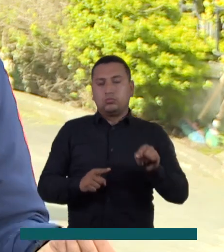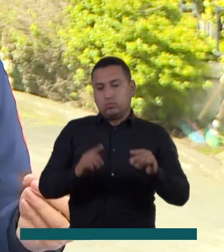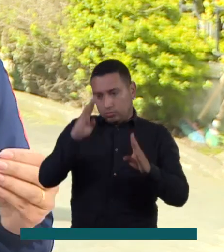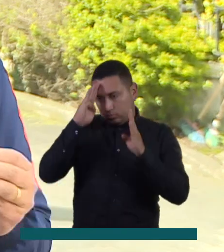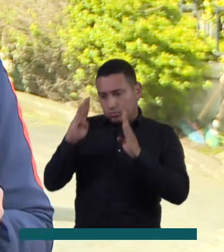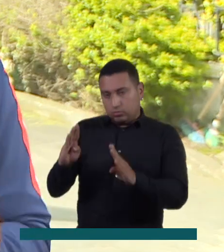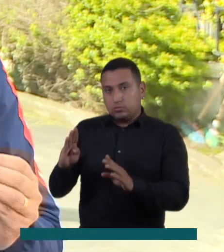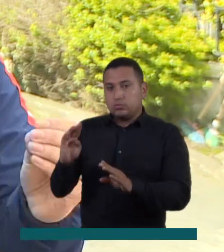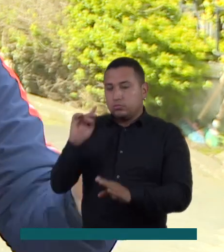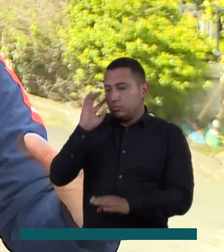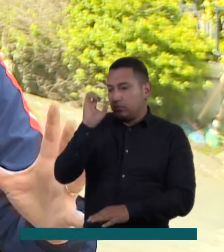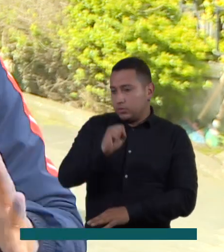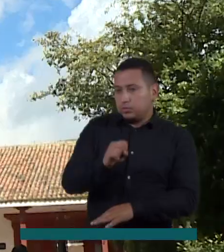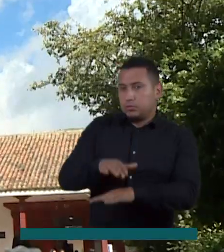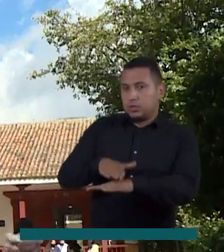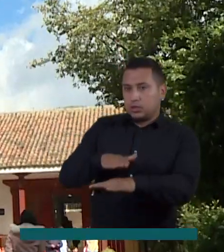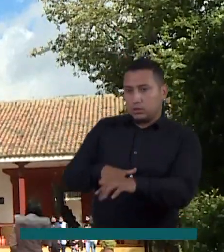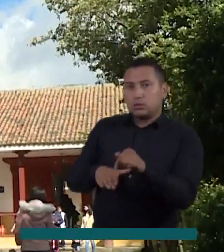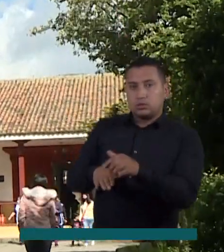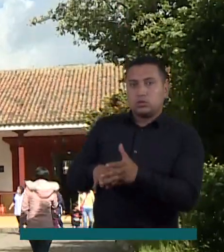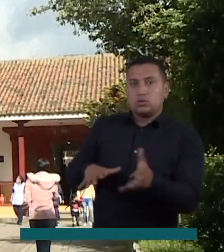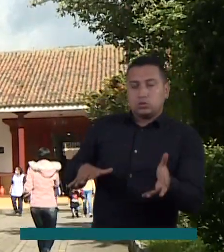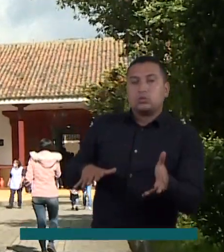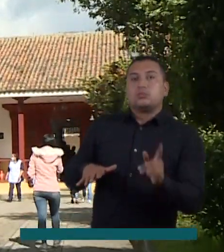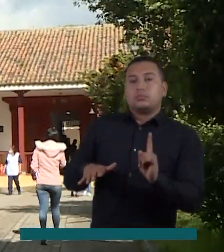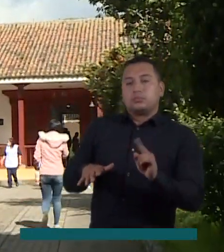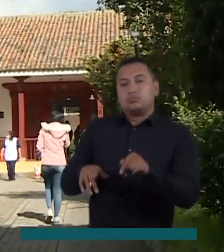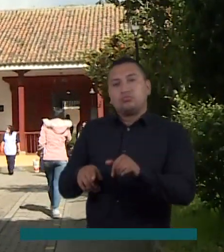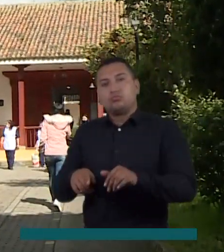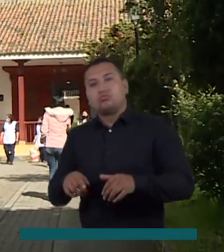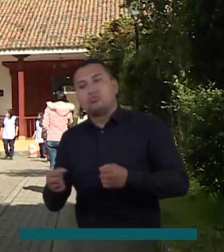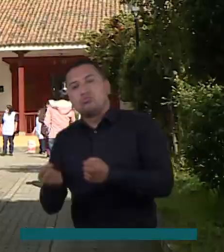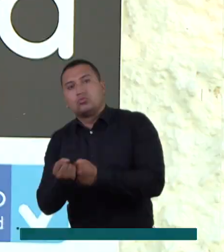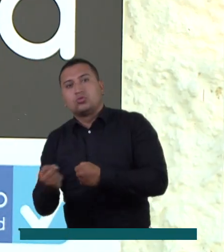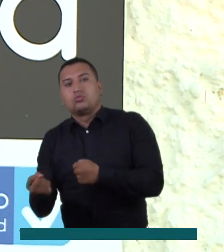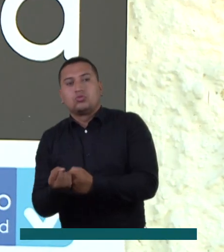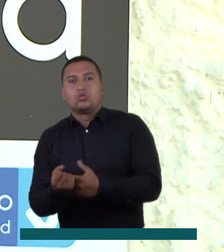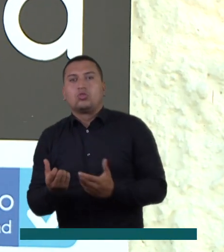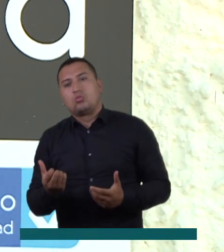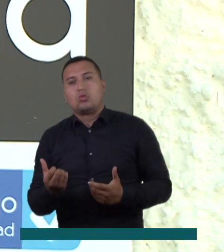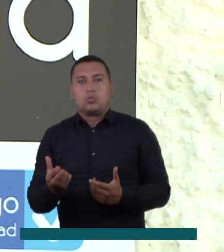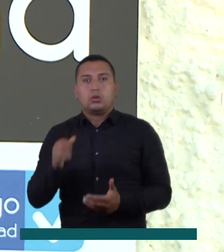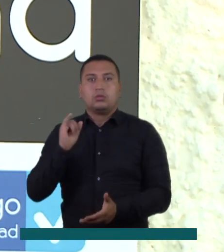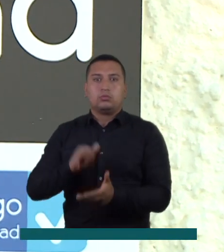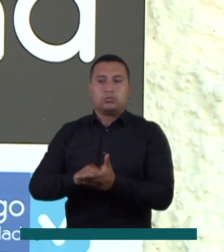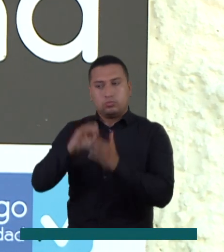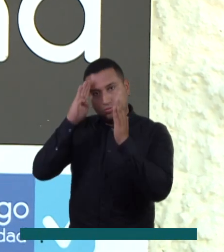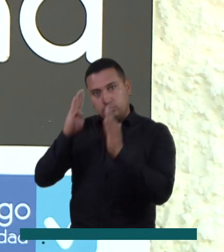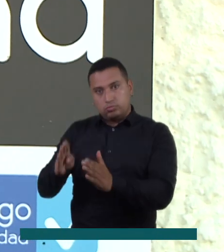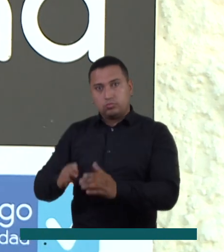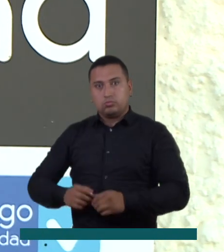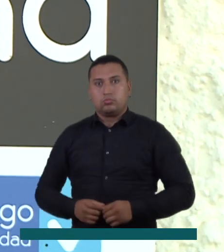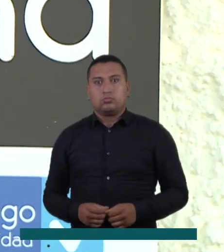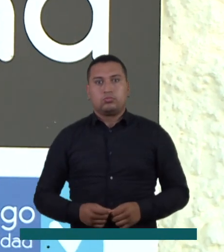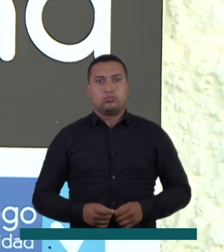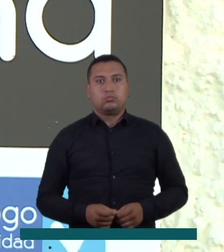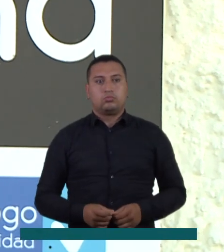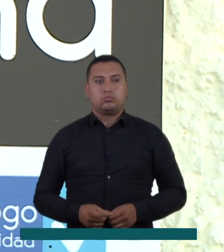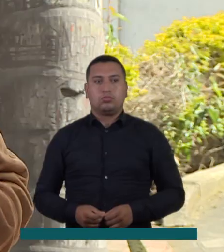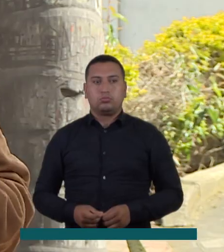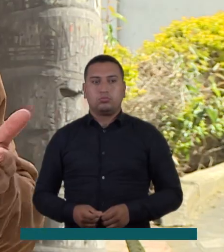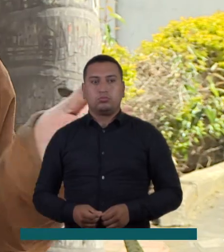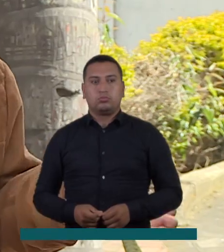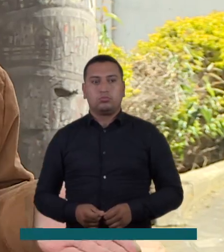identifican algunos casos, pero se logran intervenir y remitir básicamente a la entidad que es comisaría para que haga su restablecimiento de